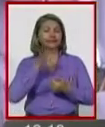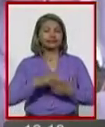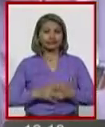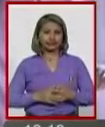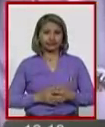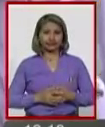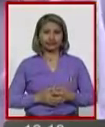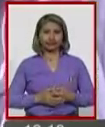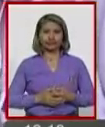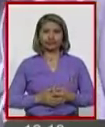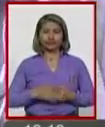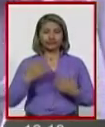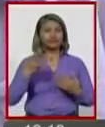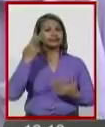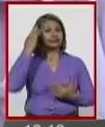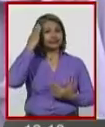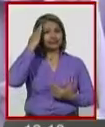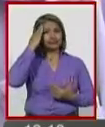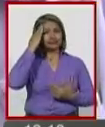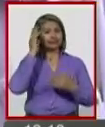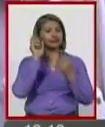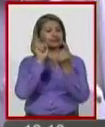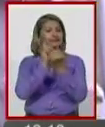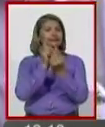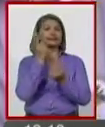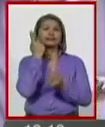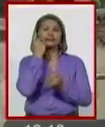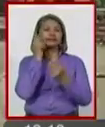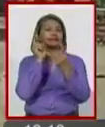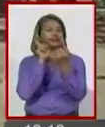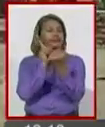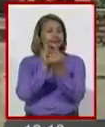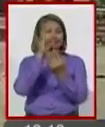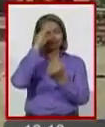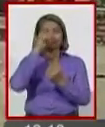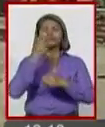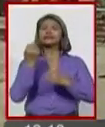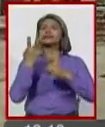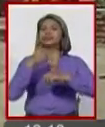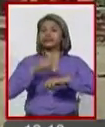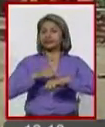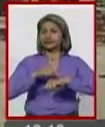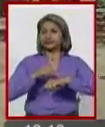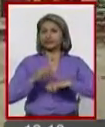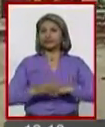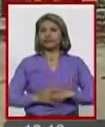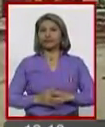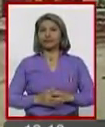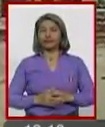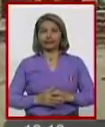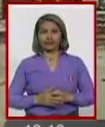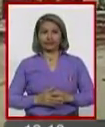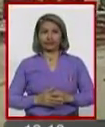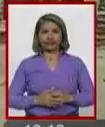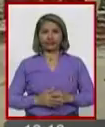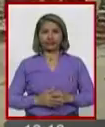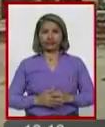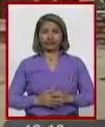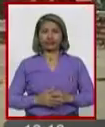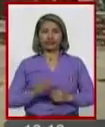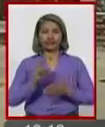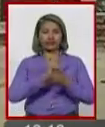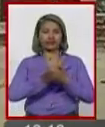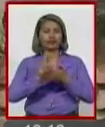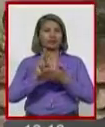Ay, ¿sí ya lo conocías de tiempo? No, recién no. ¿Qué tiempo más o menos? Era unas